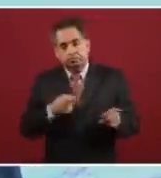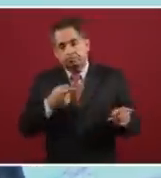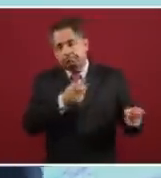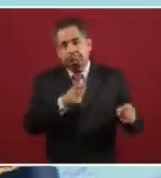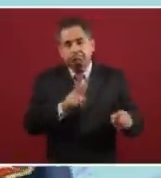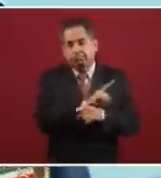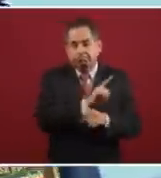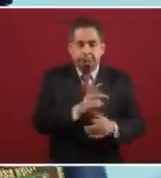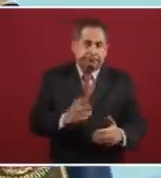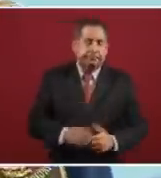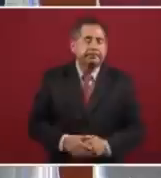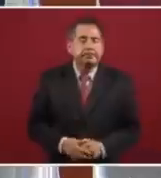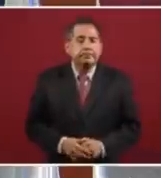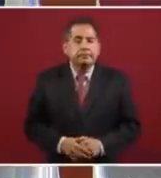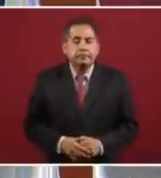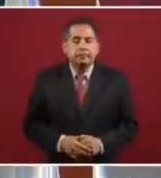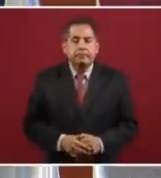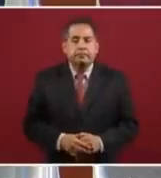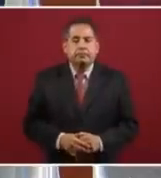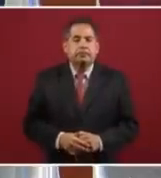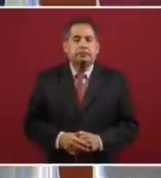cité.